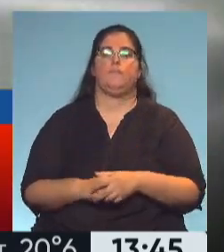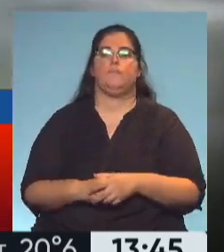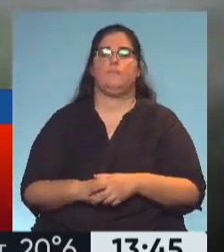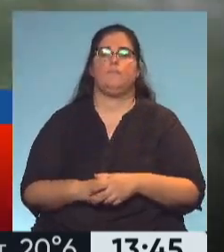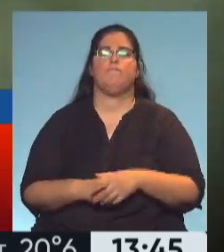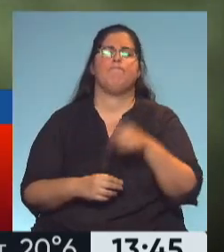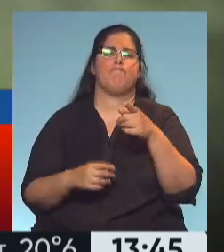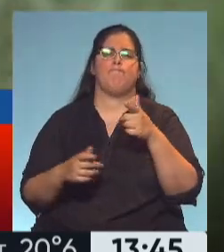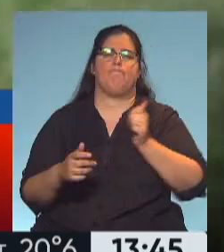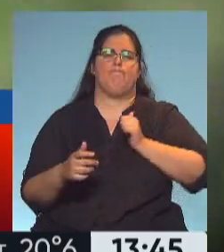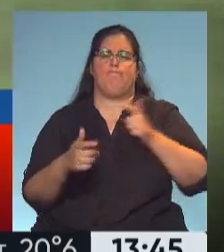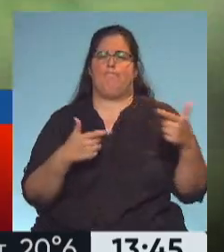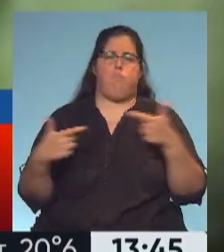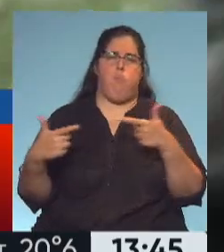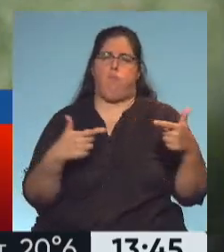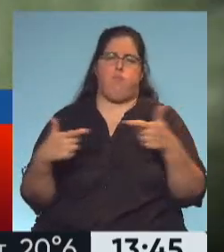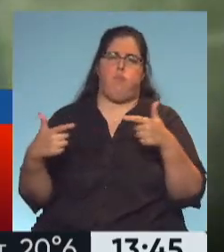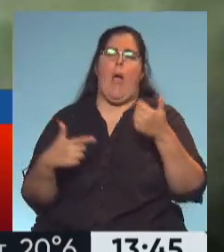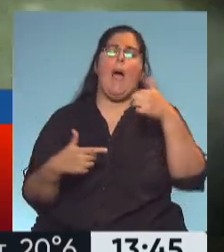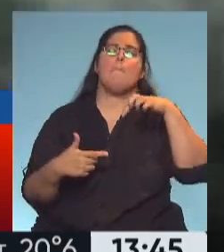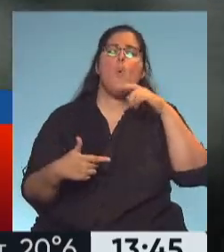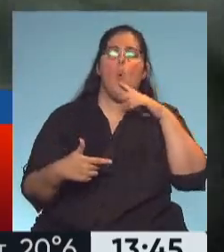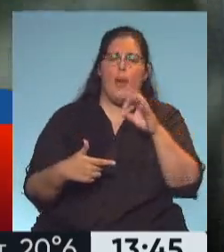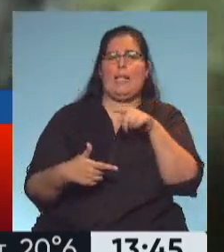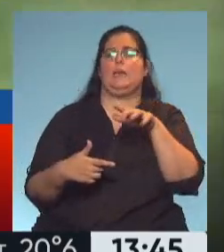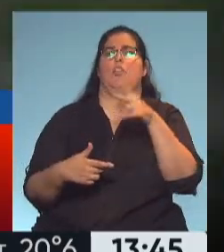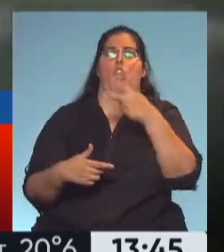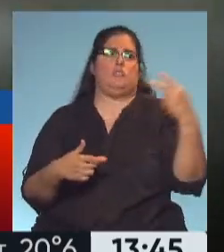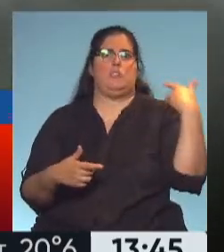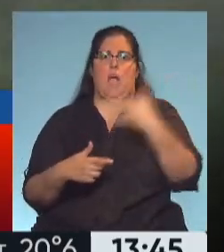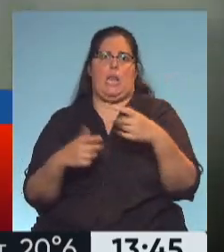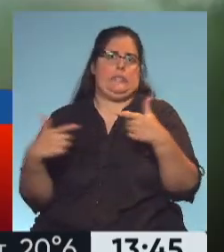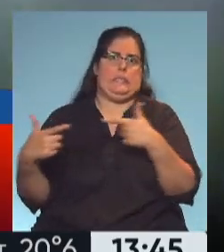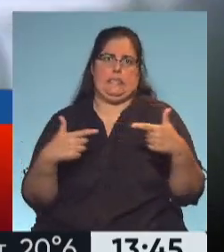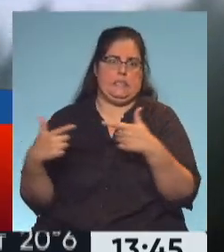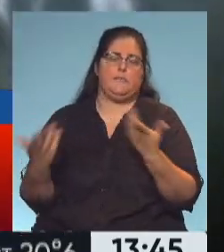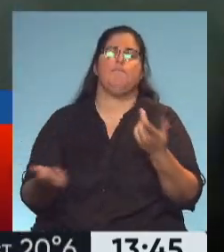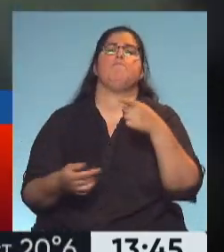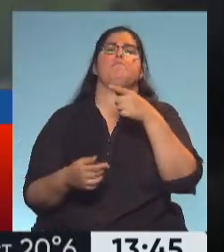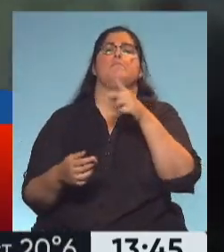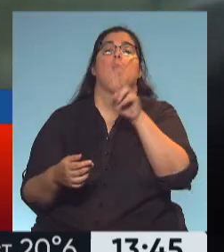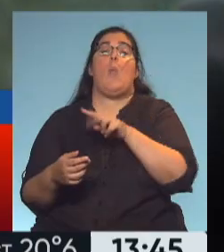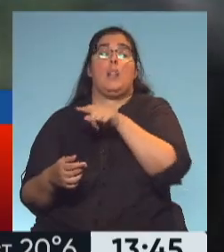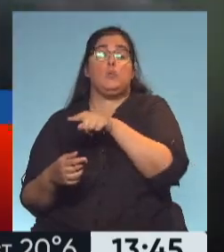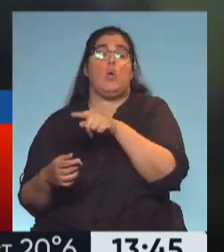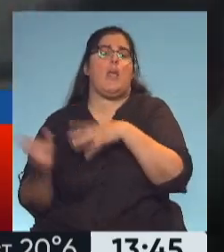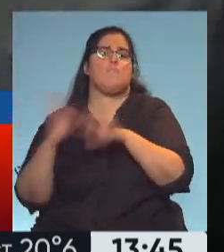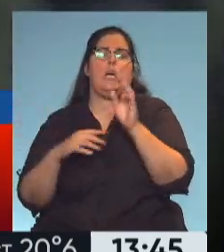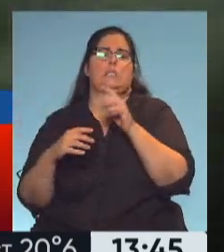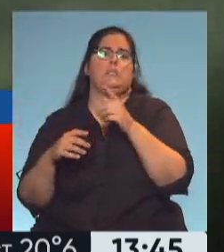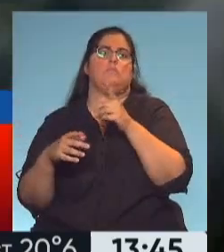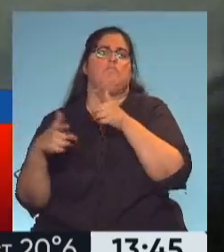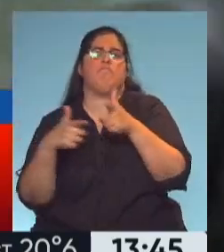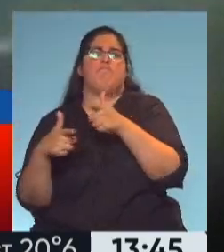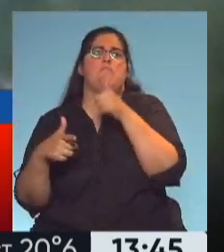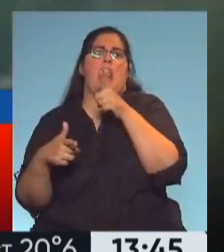Los combates en el estado fronterizo de Apure ya cumplen 2 semanas. Las fuerzas venezolanas enfrentan en su territorio a un supuesto